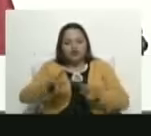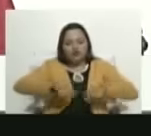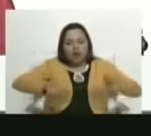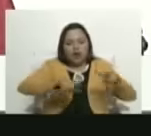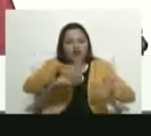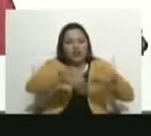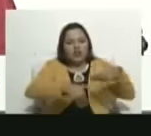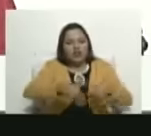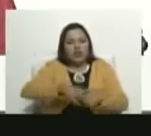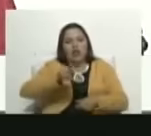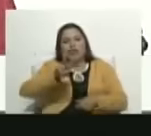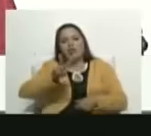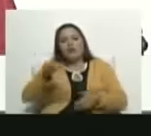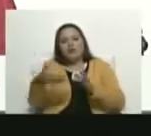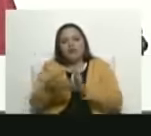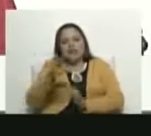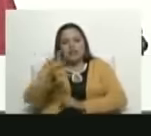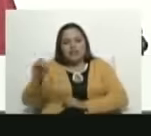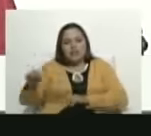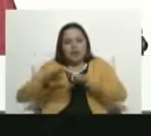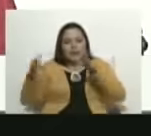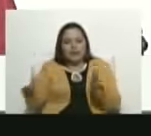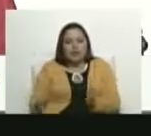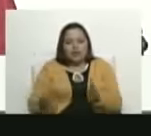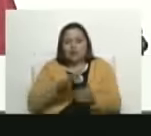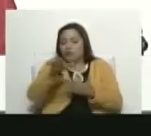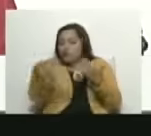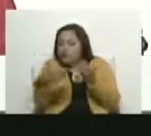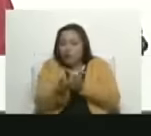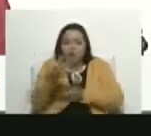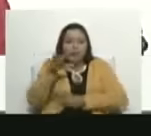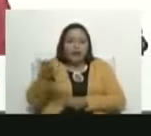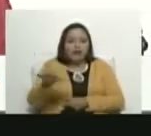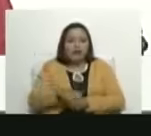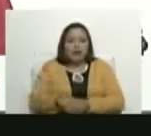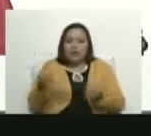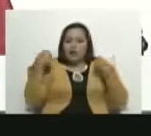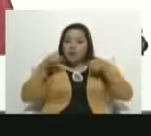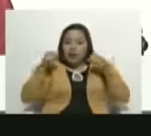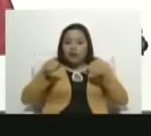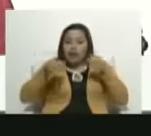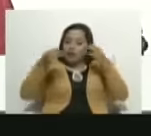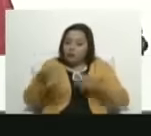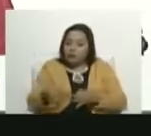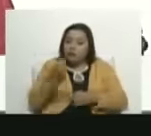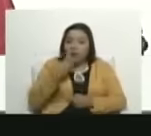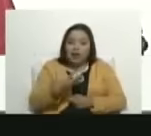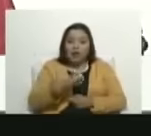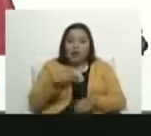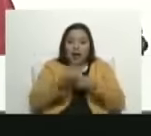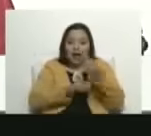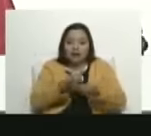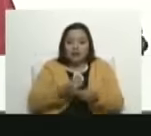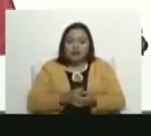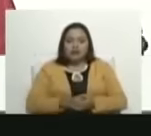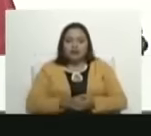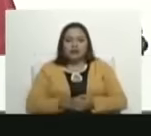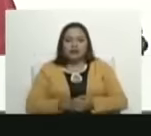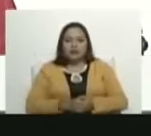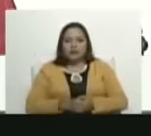el país. En todo el país. Simulacro como es, ¿ves? Como corresponde.